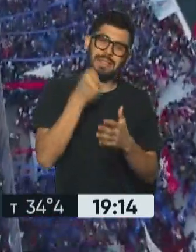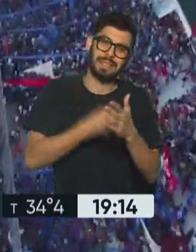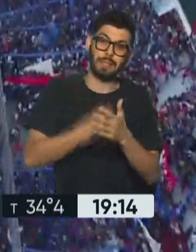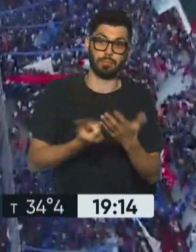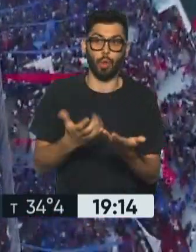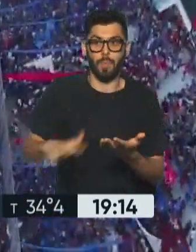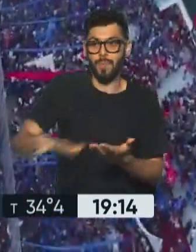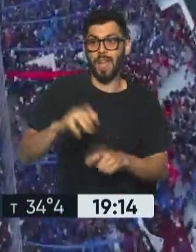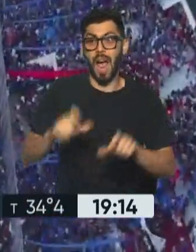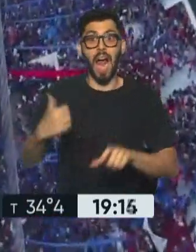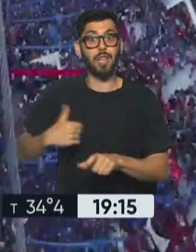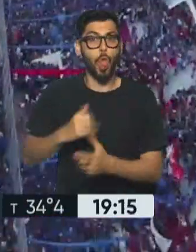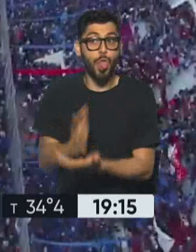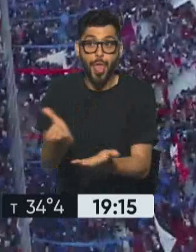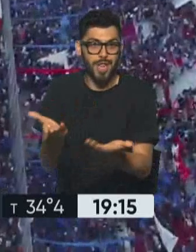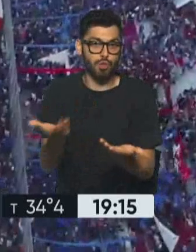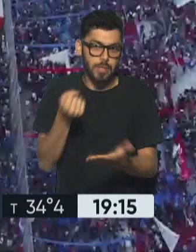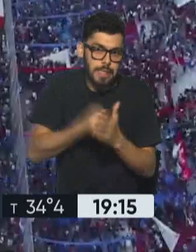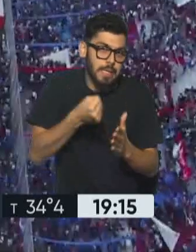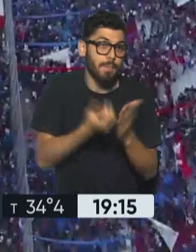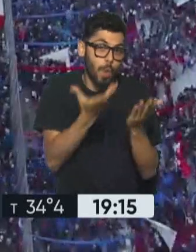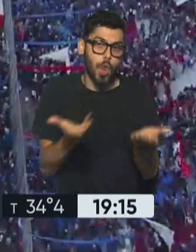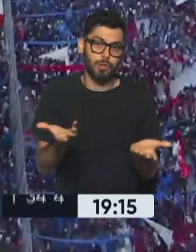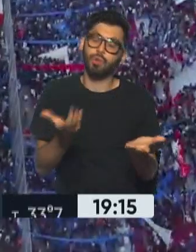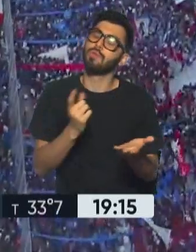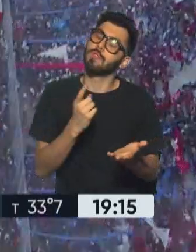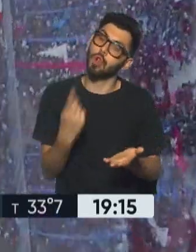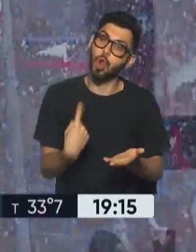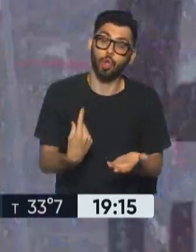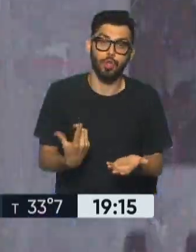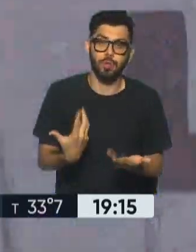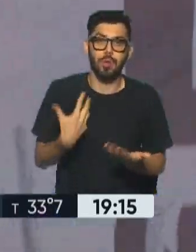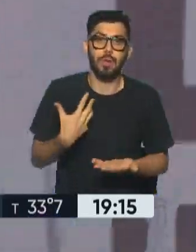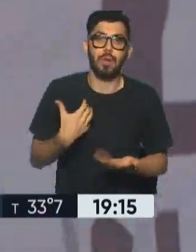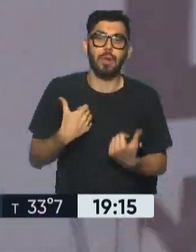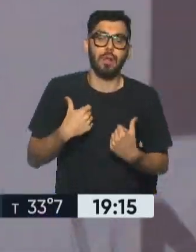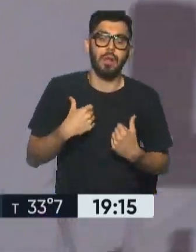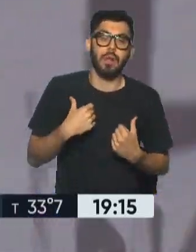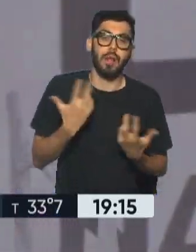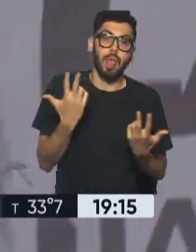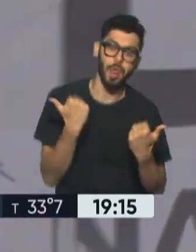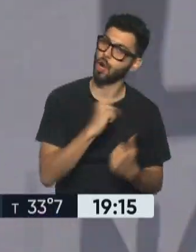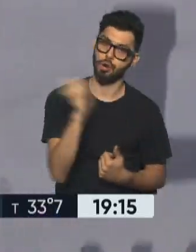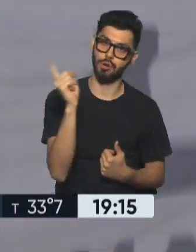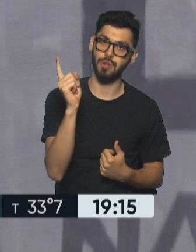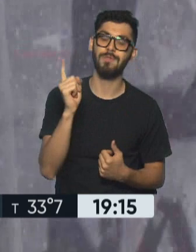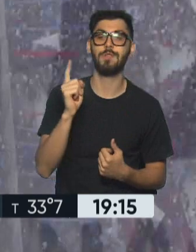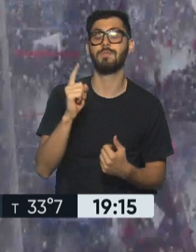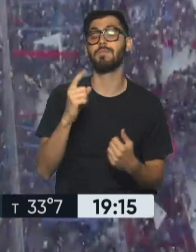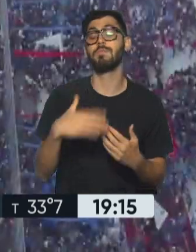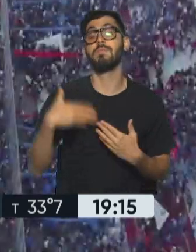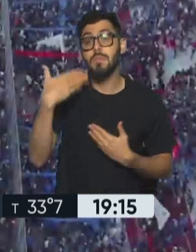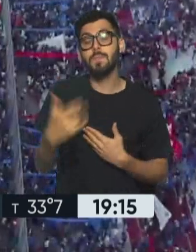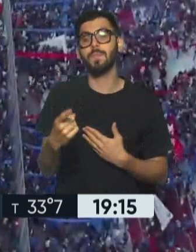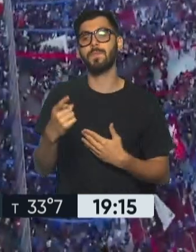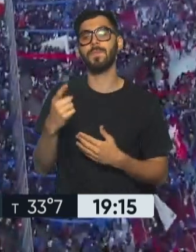derechos de los argentinos. No nos vamos a arrodillar, fue contundente. Alberto Fernández después dijo hay que trabajar